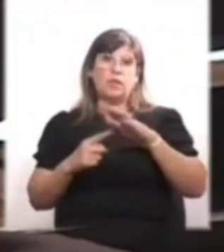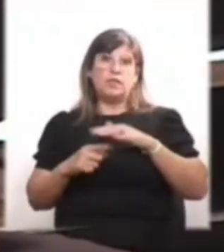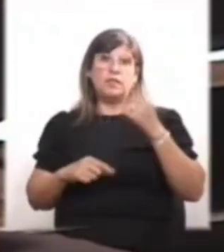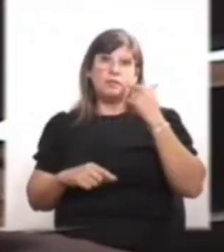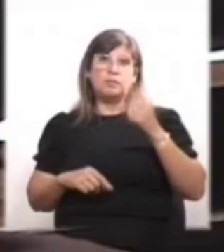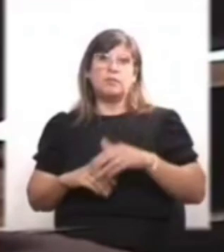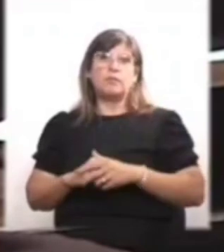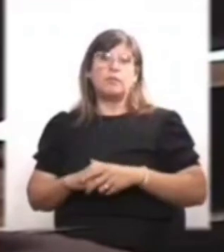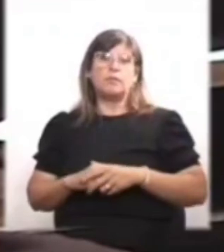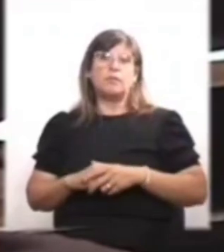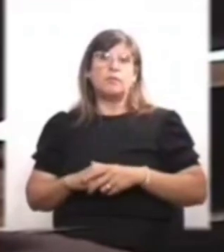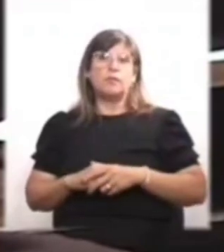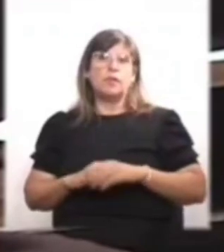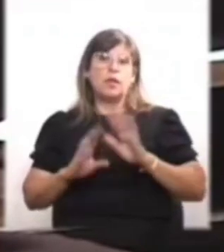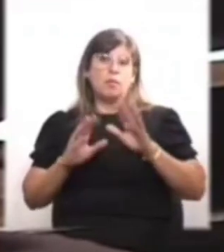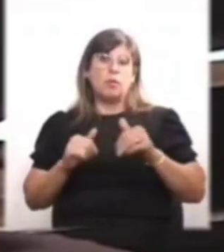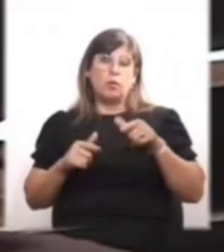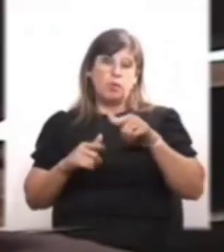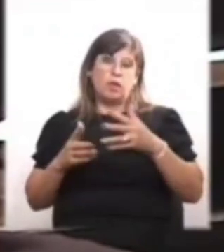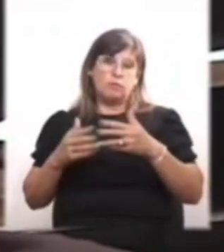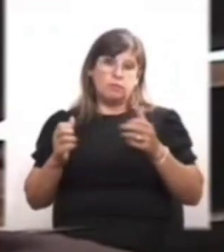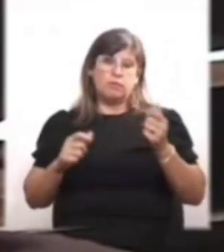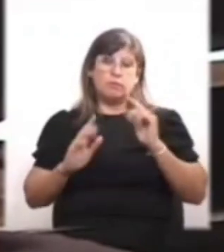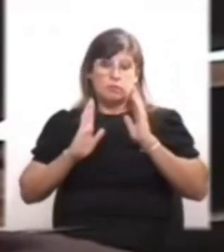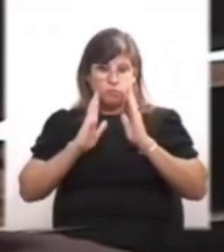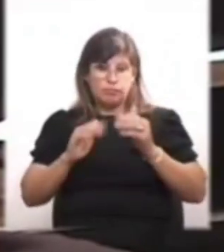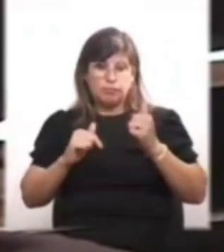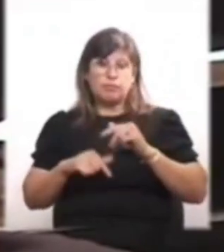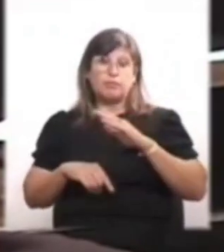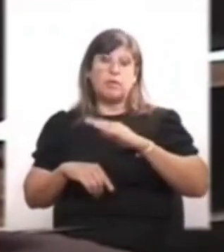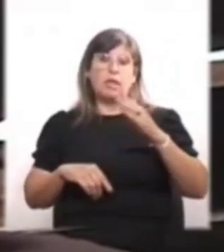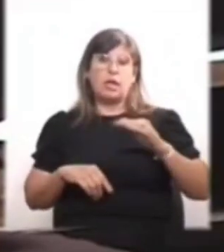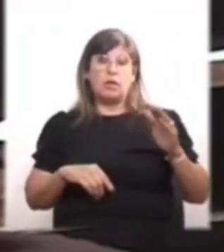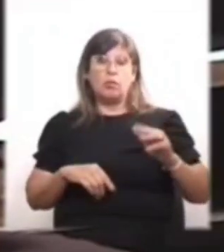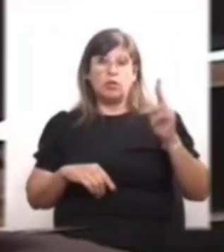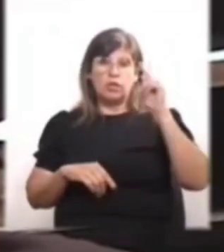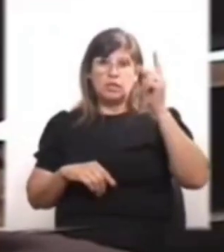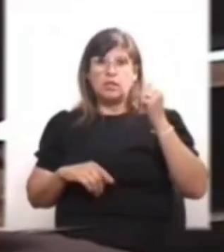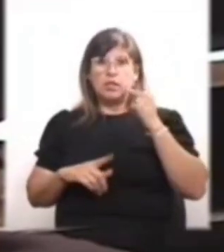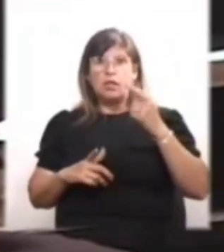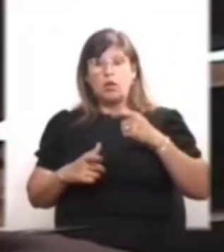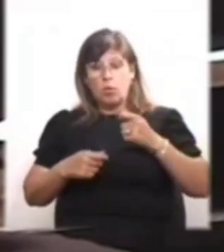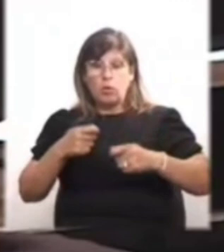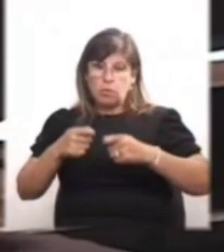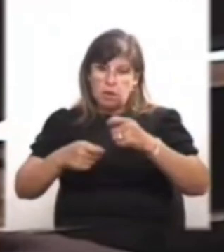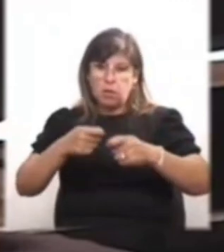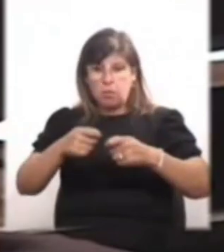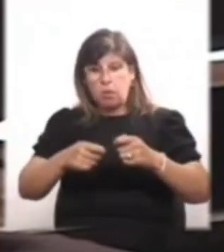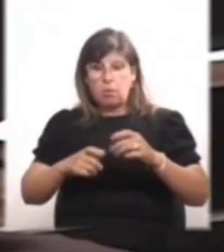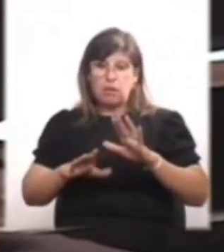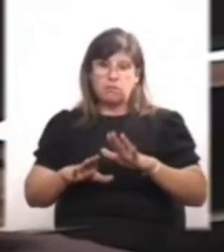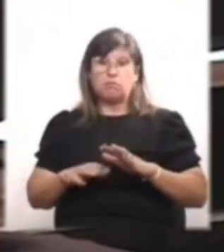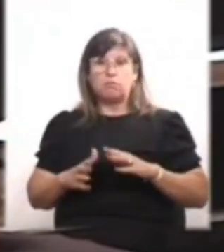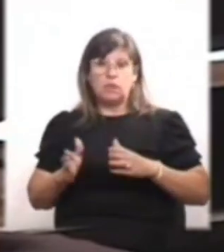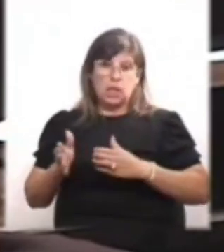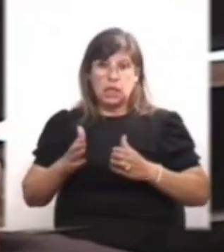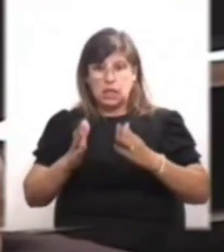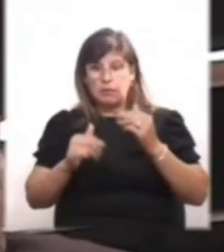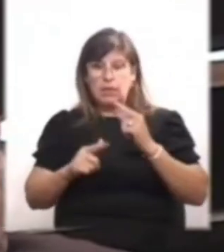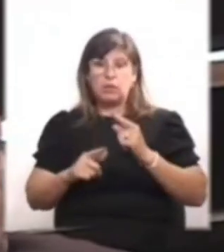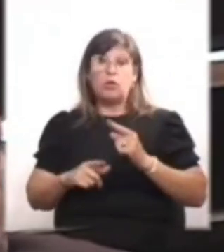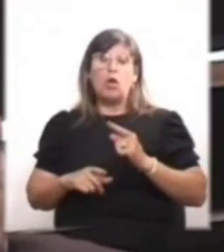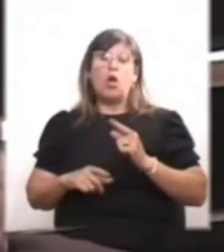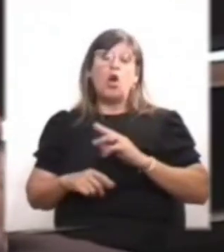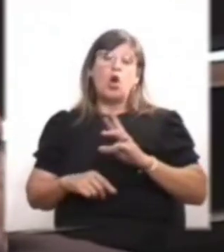a tener una estructura propia dedicada al monte nativo, como ha ido armando sobre la marcha, con pocos